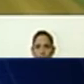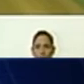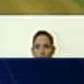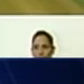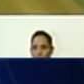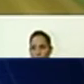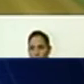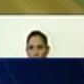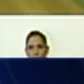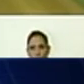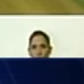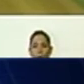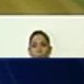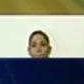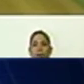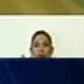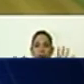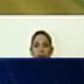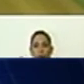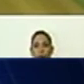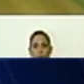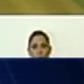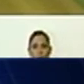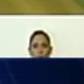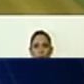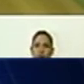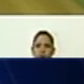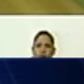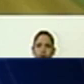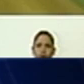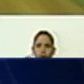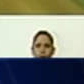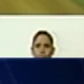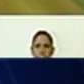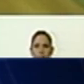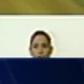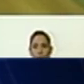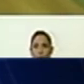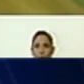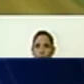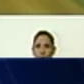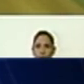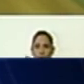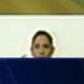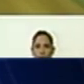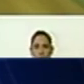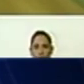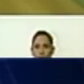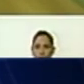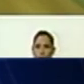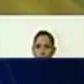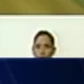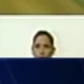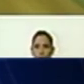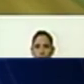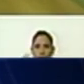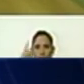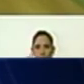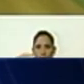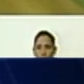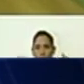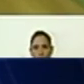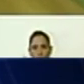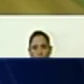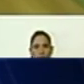Estados Unidos. El 27 de junio sancionan a varios altos funcionarios y exfuncionarios del sector eléctrico y